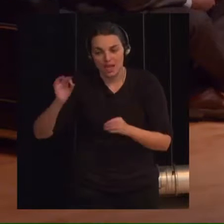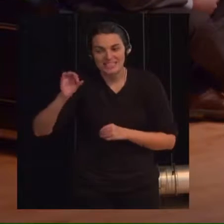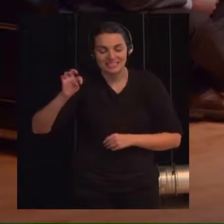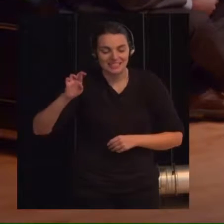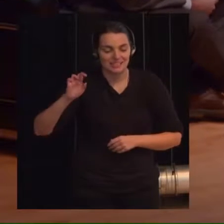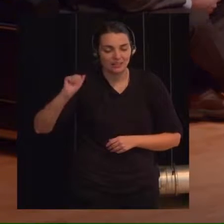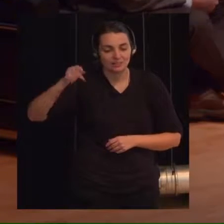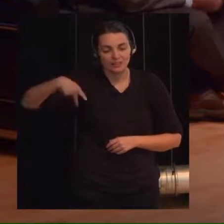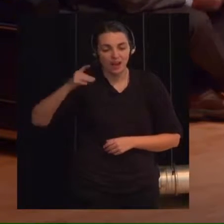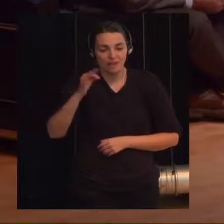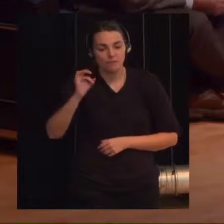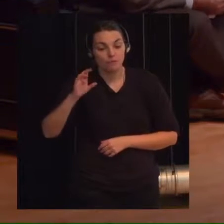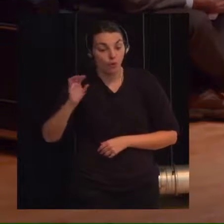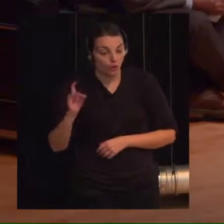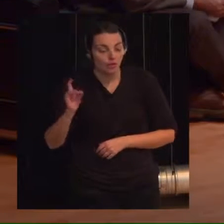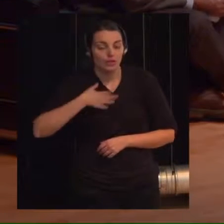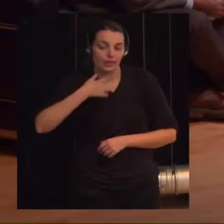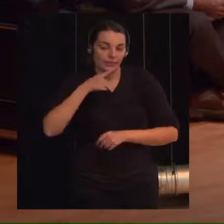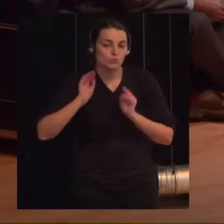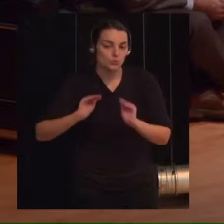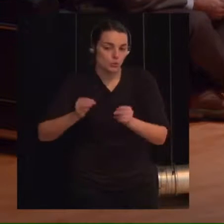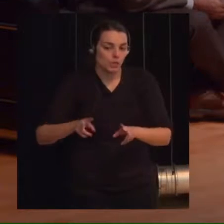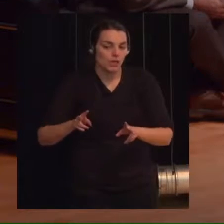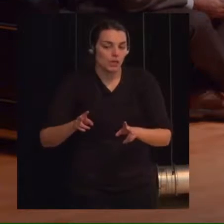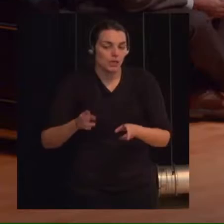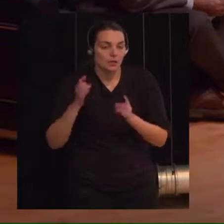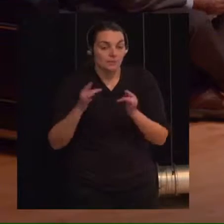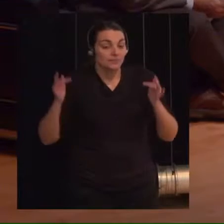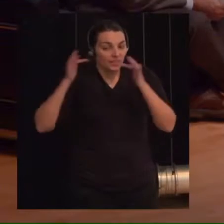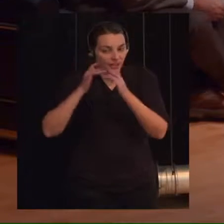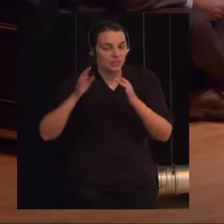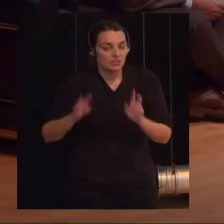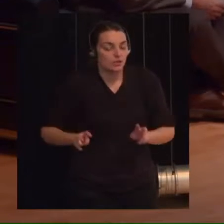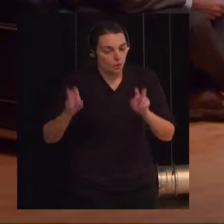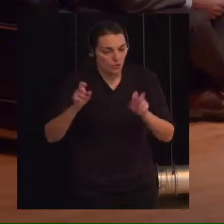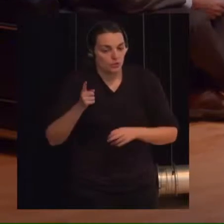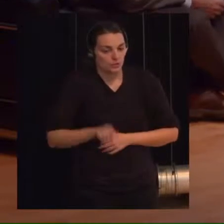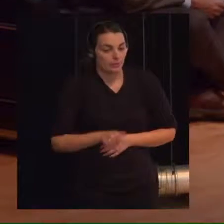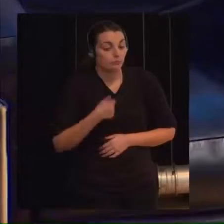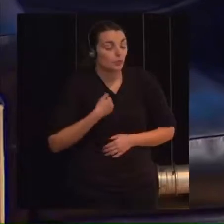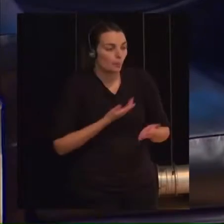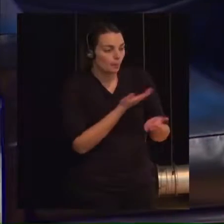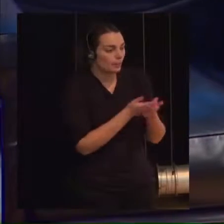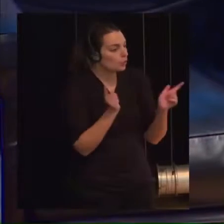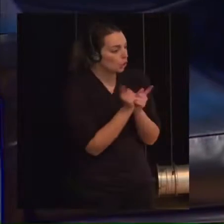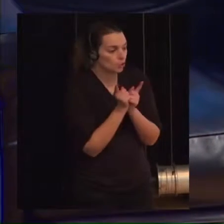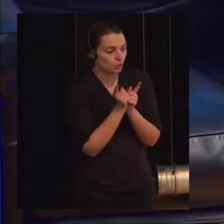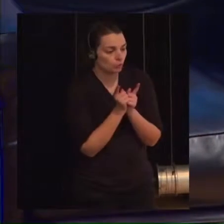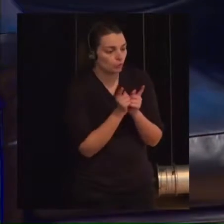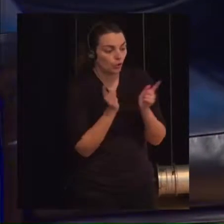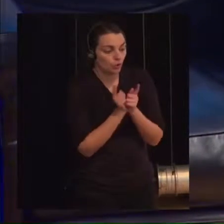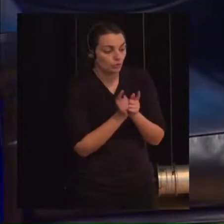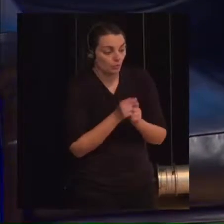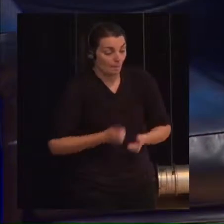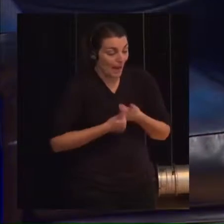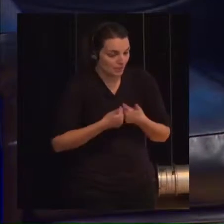a algunas de las ideas más innovadoras que están teniendo lugar en este ámbito, ¿no? Bueno, yo les he pedido que sean muy breves, más breves de lo que yo estoy siendo